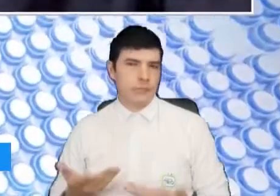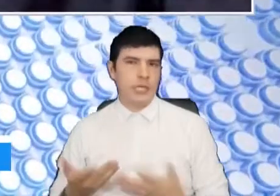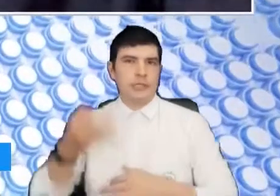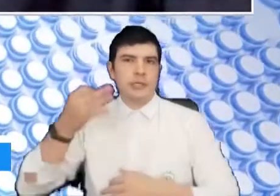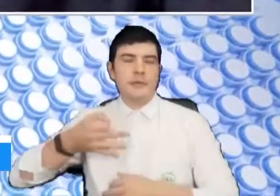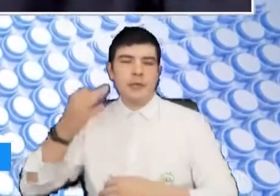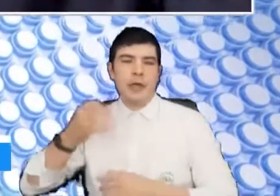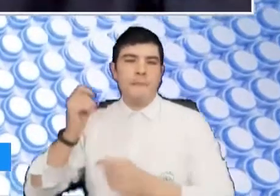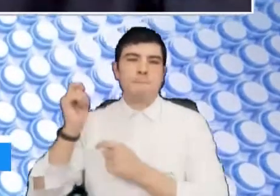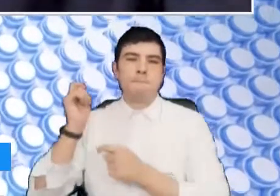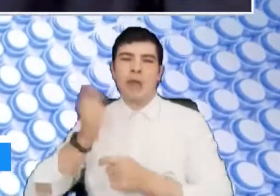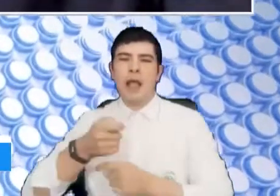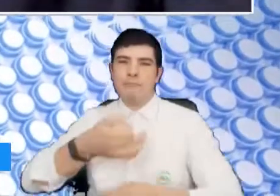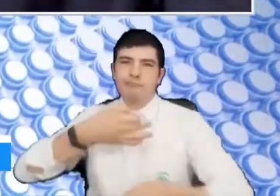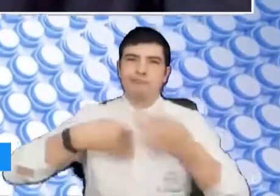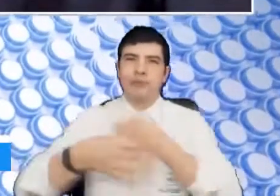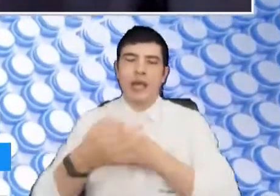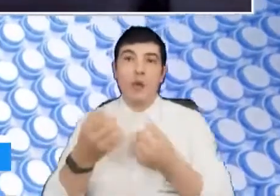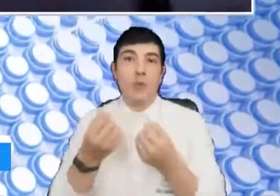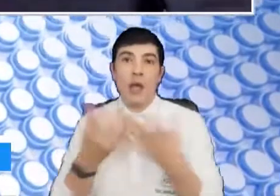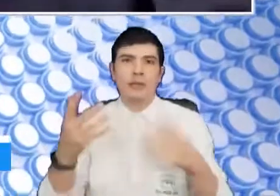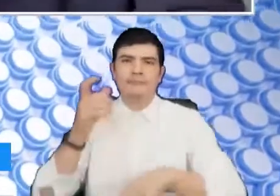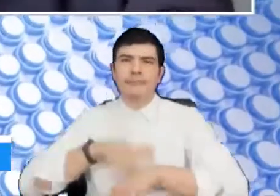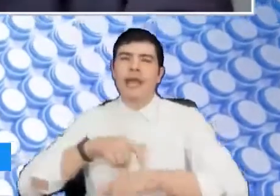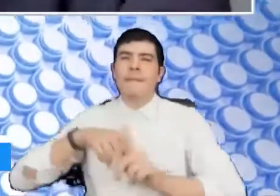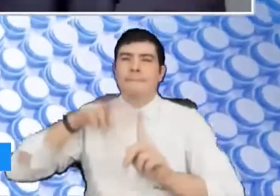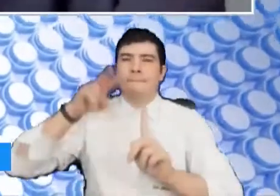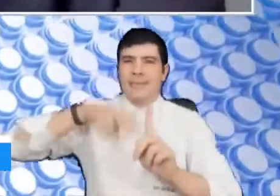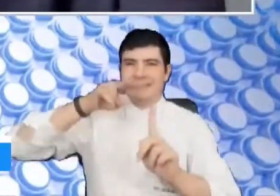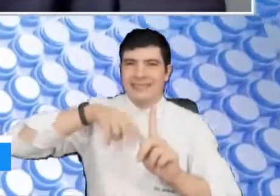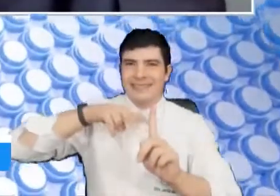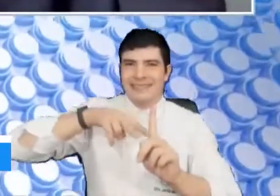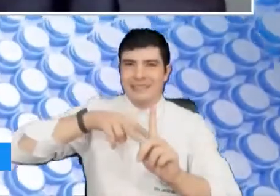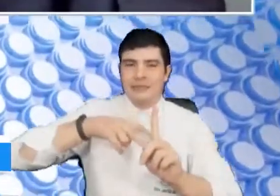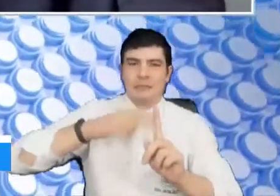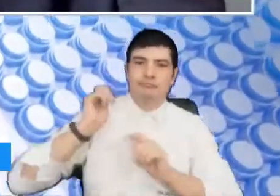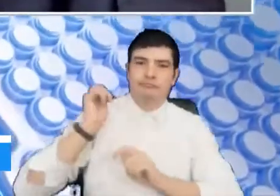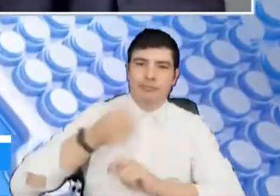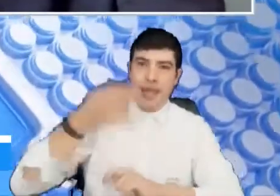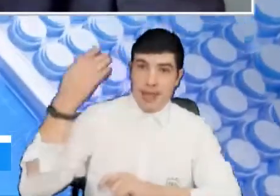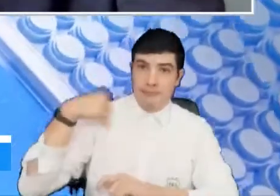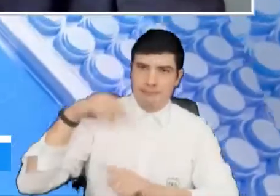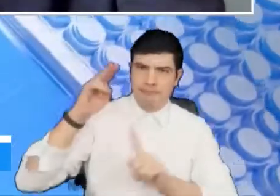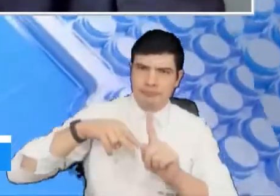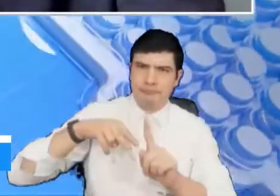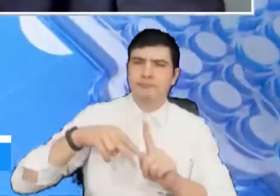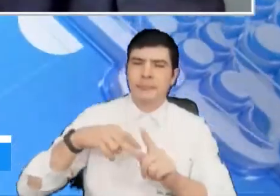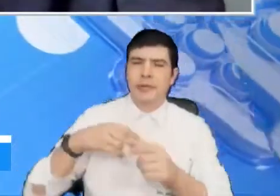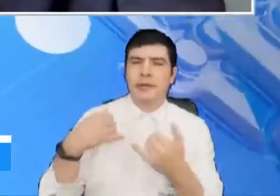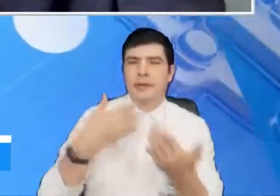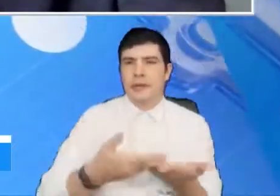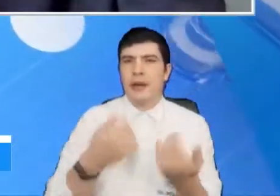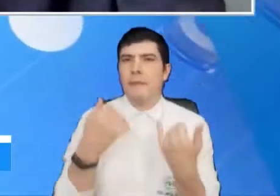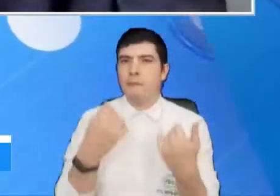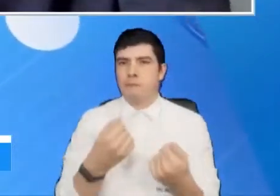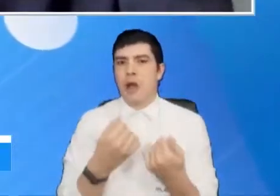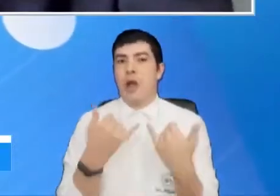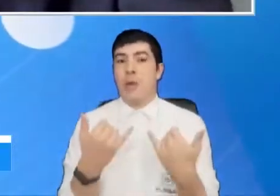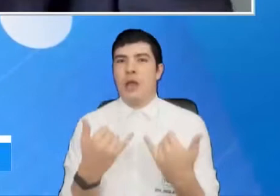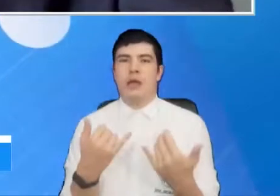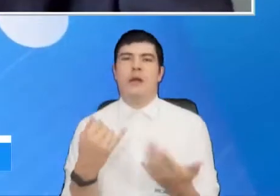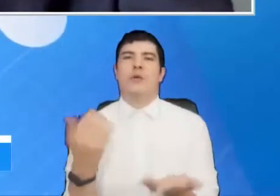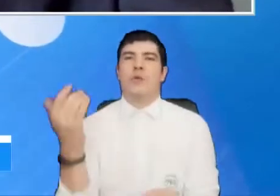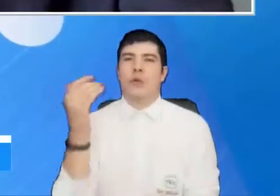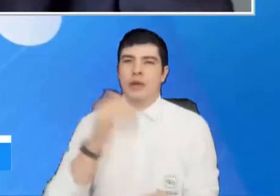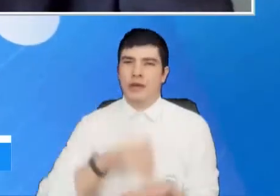Subdirector, hablando precisamente de esta primera etapa, de cómo fue la entrega de la devolución del IVA, ¿algunas cosas van a cambiar tal vez en esta segunda etapa para la